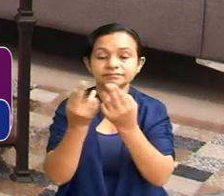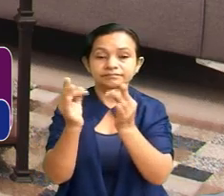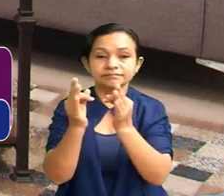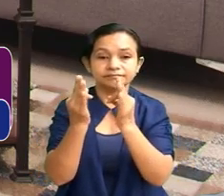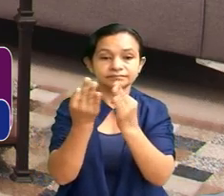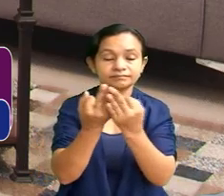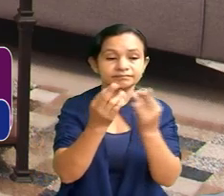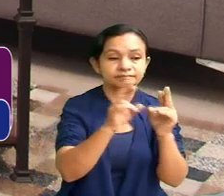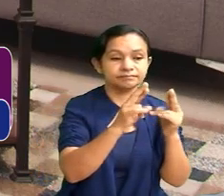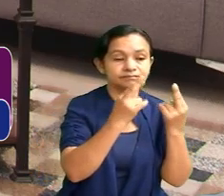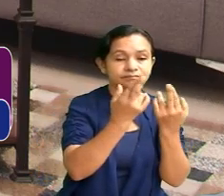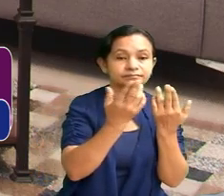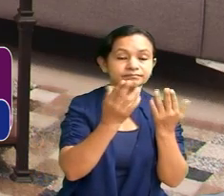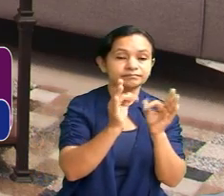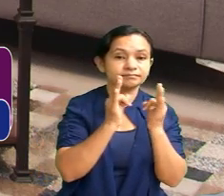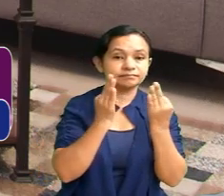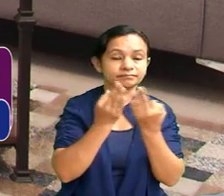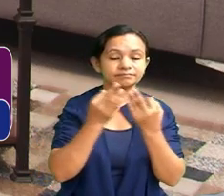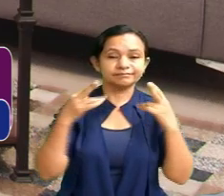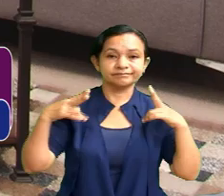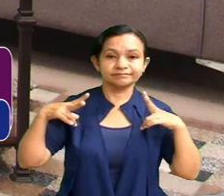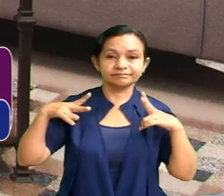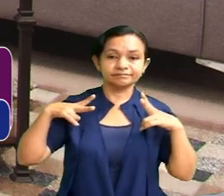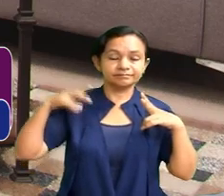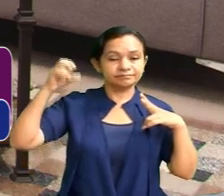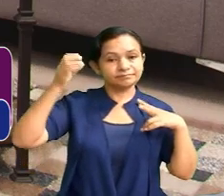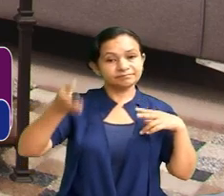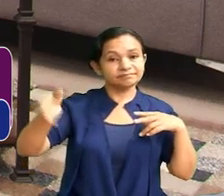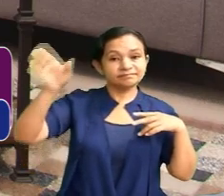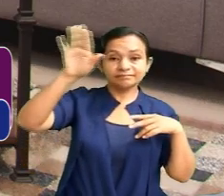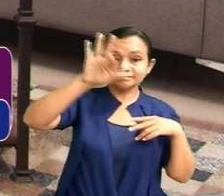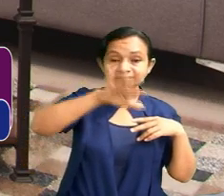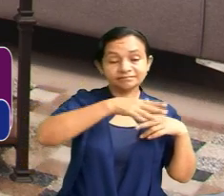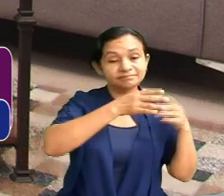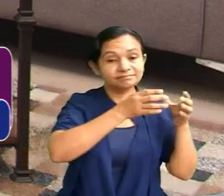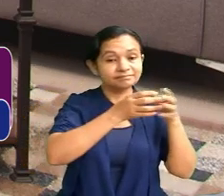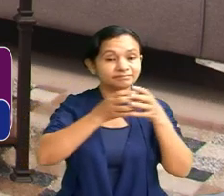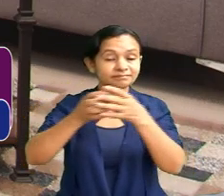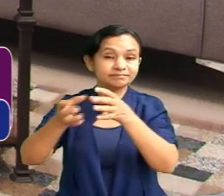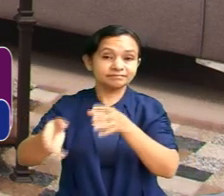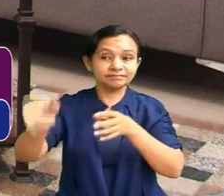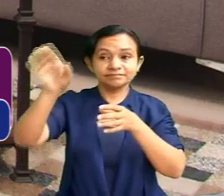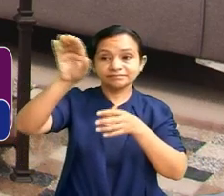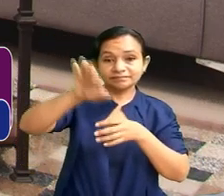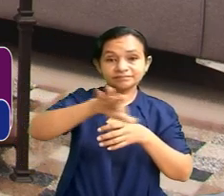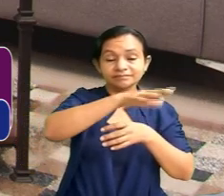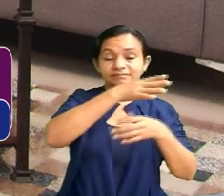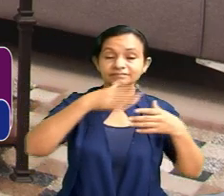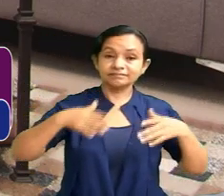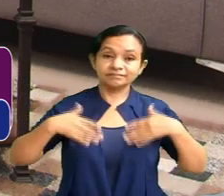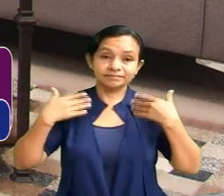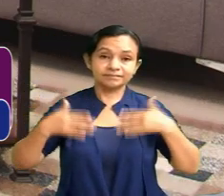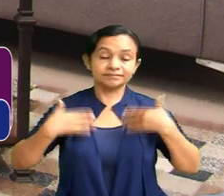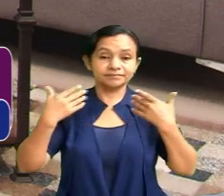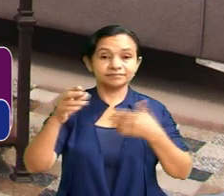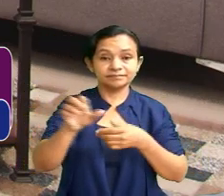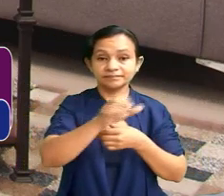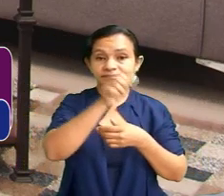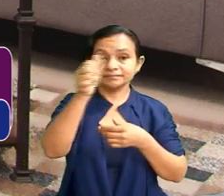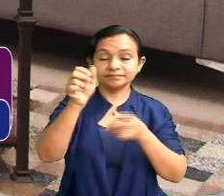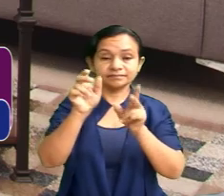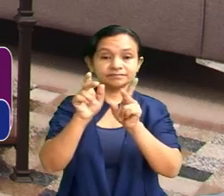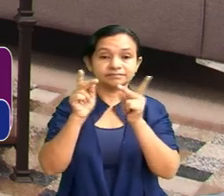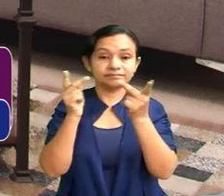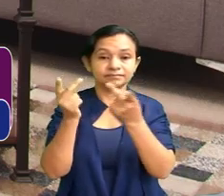en los sitios de verano pues es decir en los balnearios u otros espacios para recrearse pero hay otra parte de la población